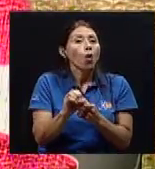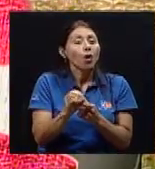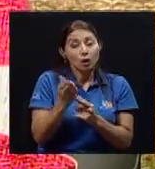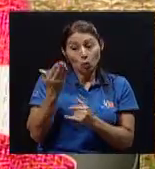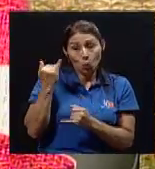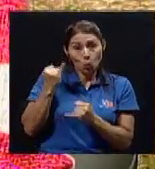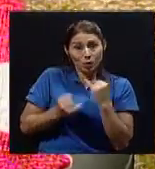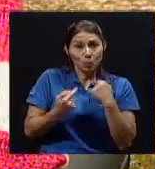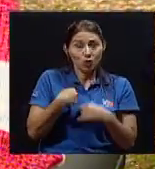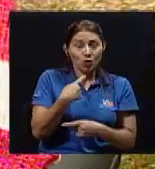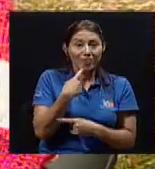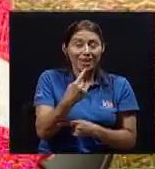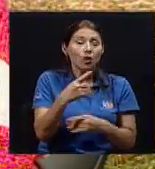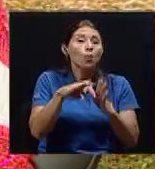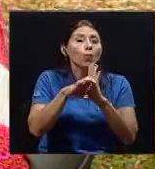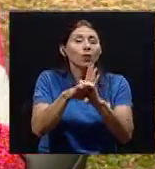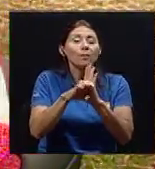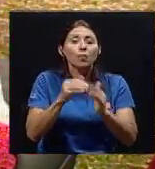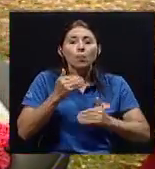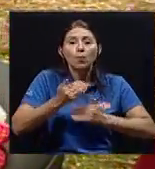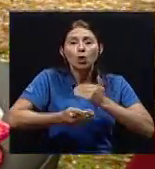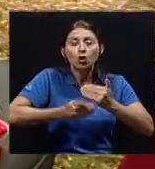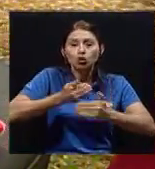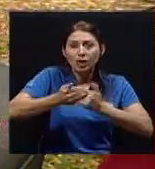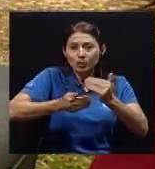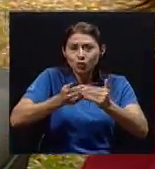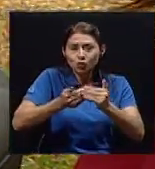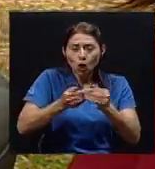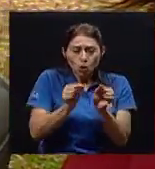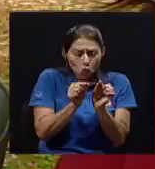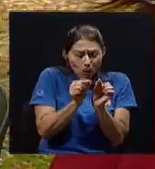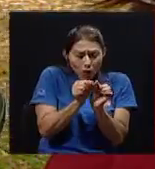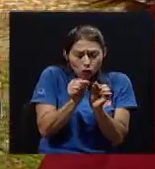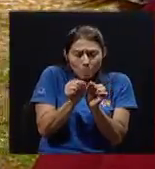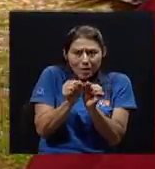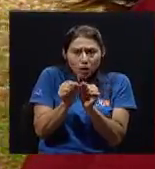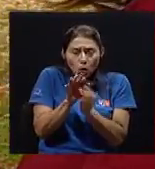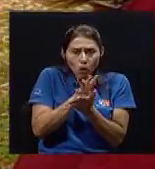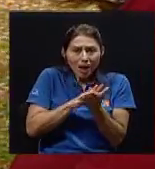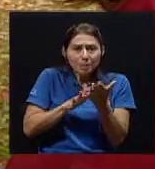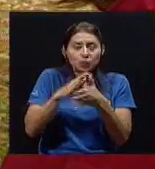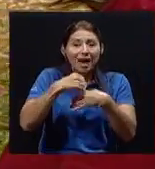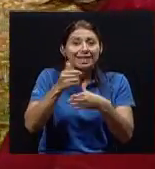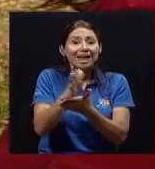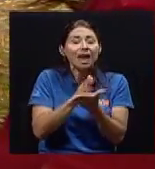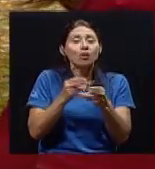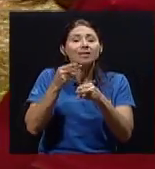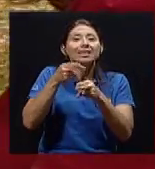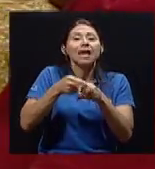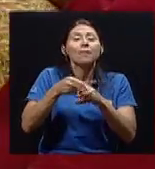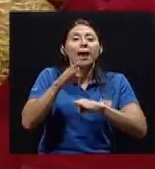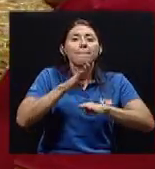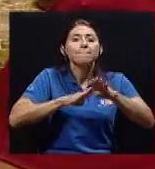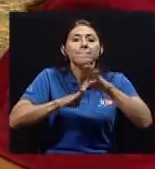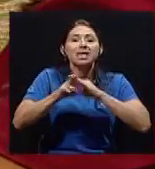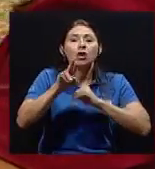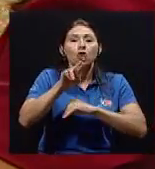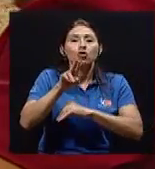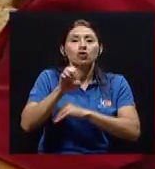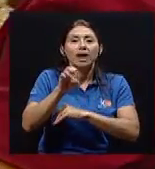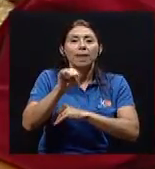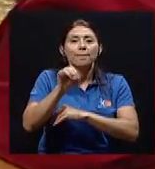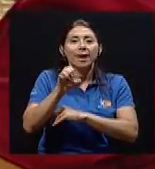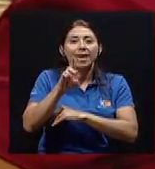a procesos donde los microorganismos hacen lo que se llama biorremediación, que es cómo